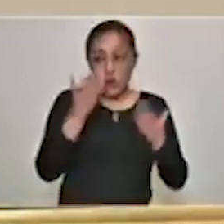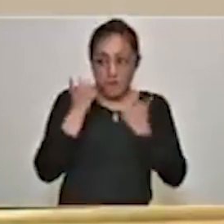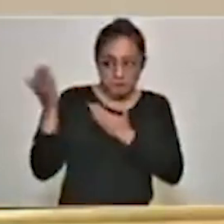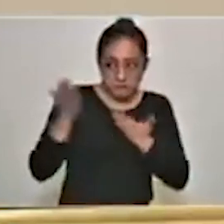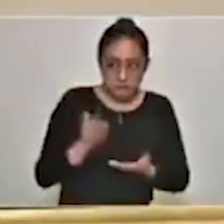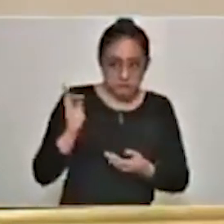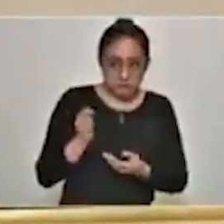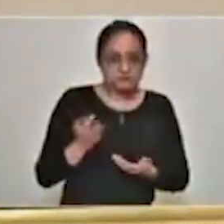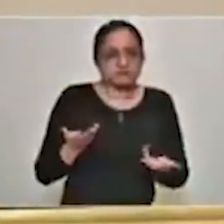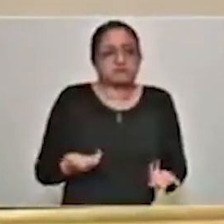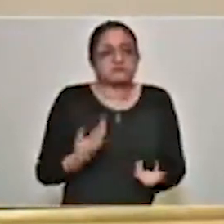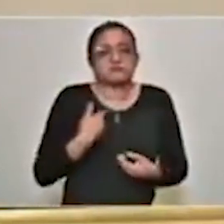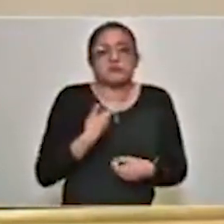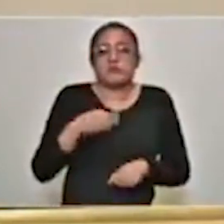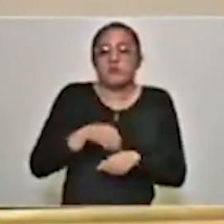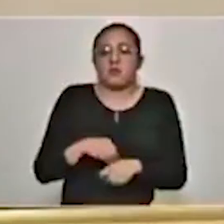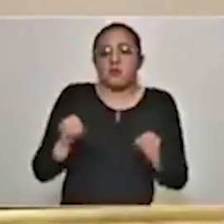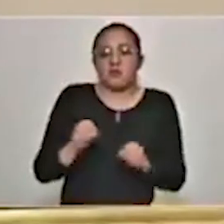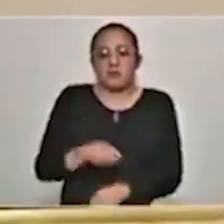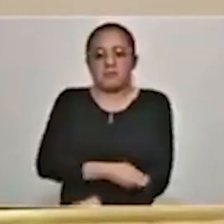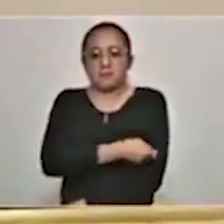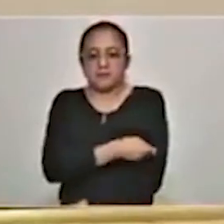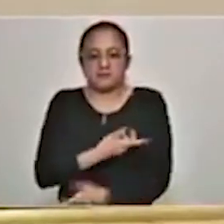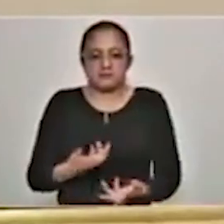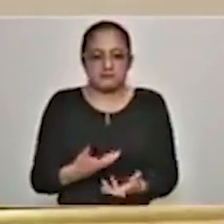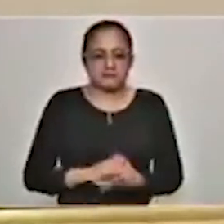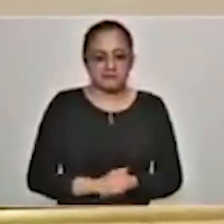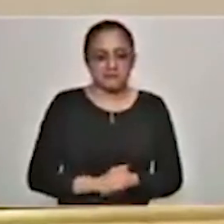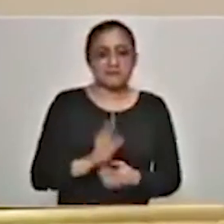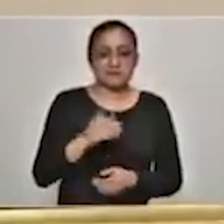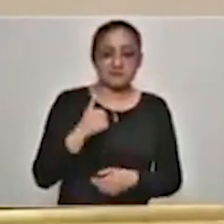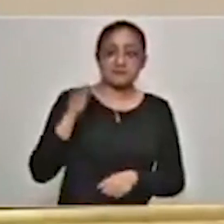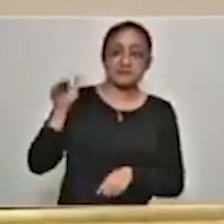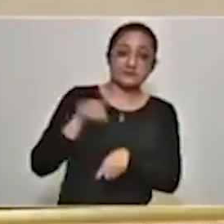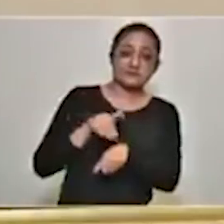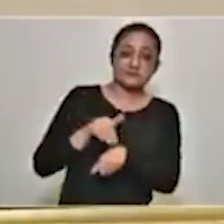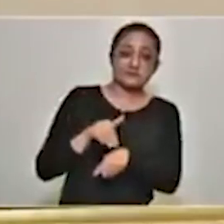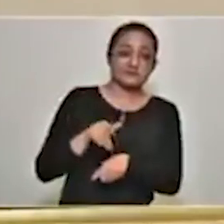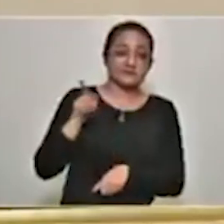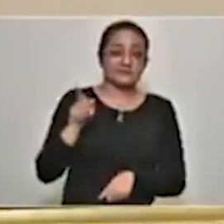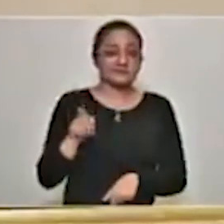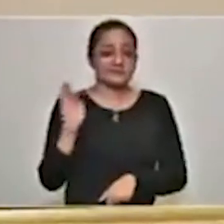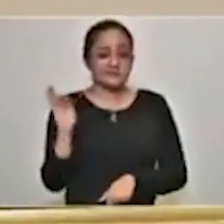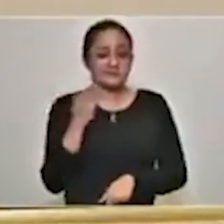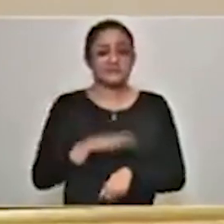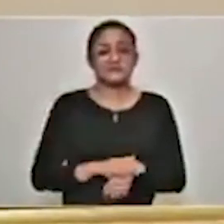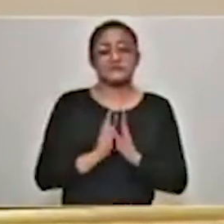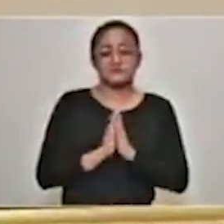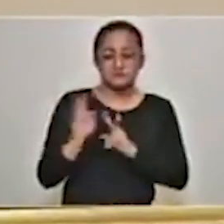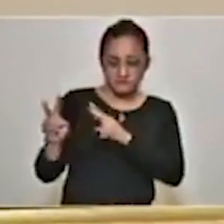pues no tenemos que aplicar verdad yo si llamo a la federación que voltea